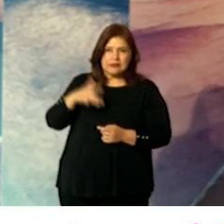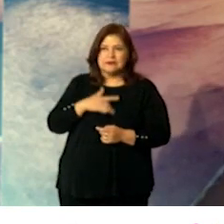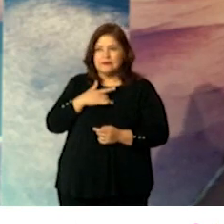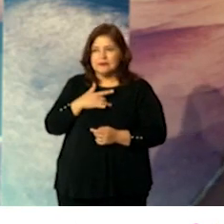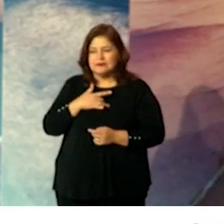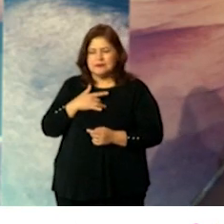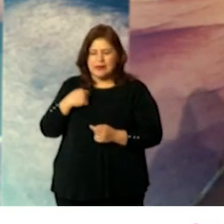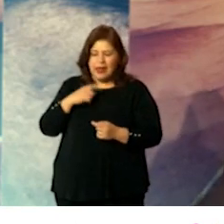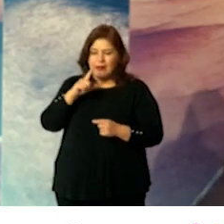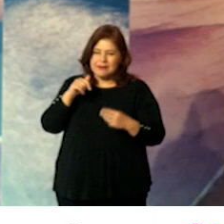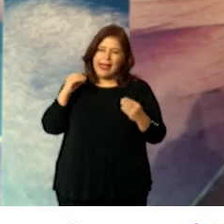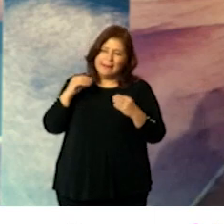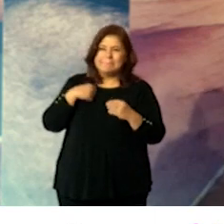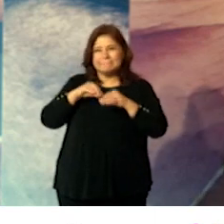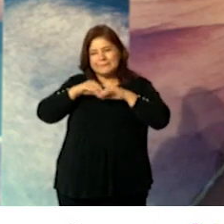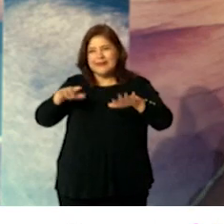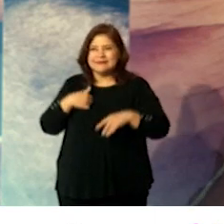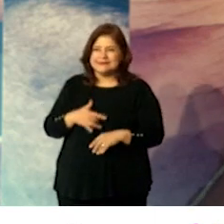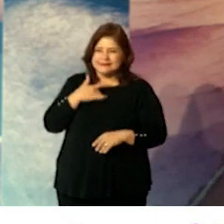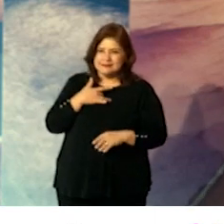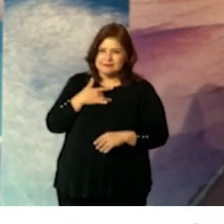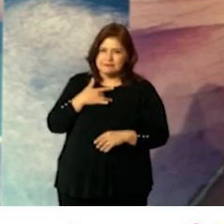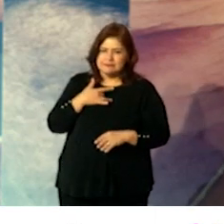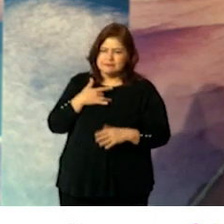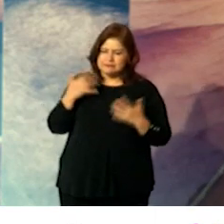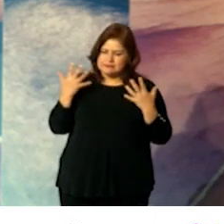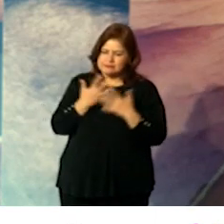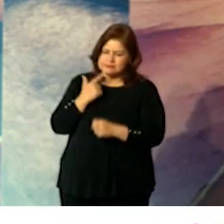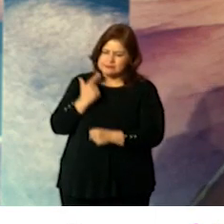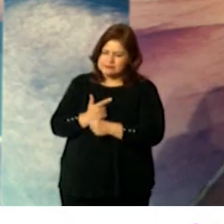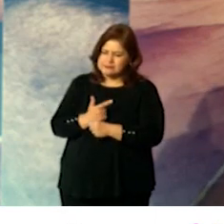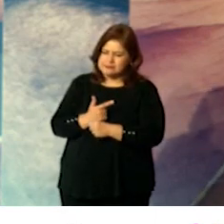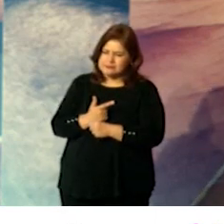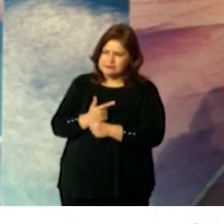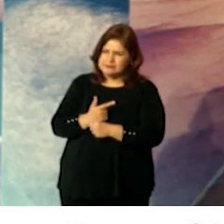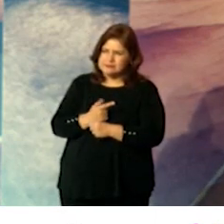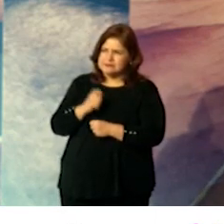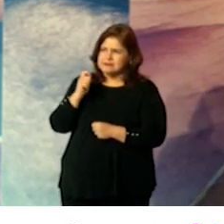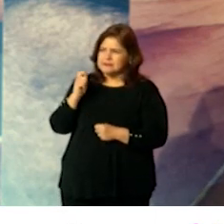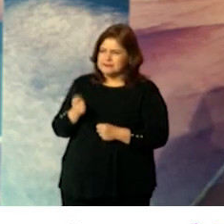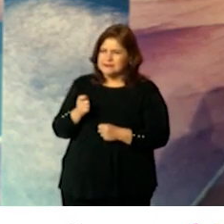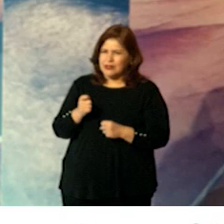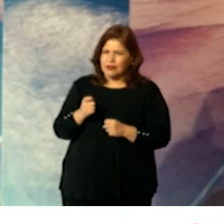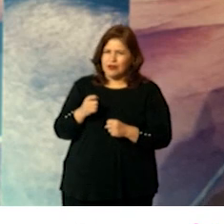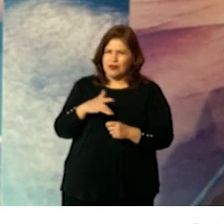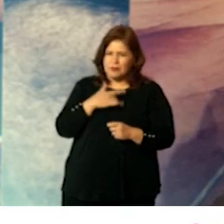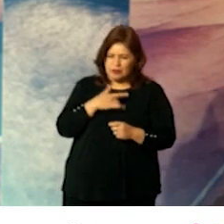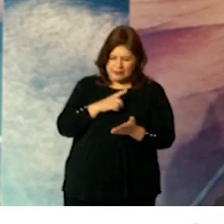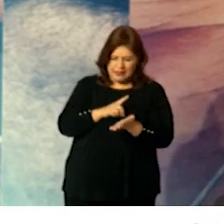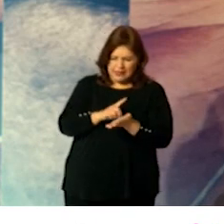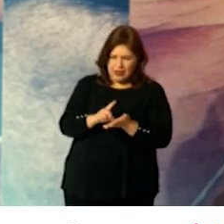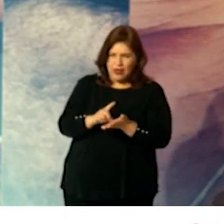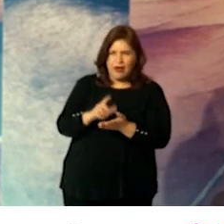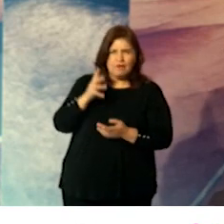primer litigio climático en México, nos dimos cuenta que los algoritmos hablaban de derecho al futuro